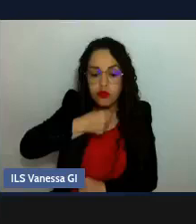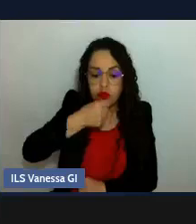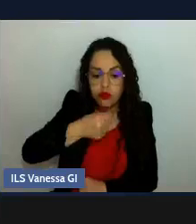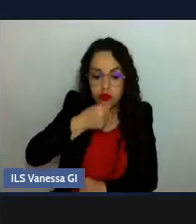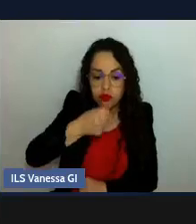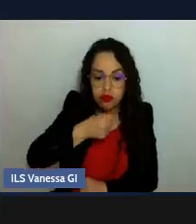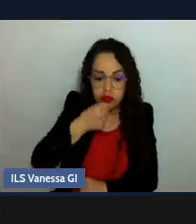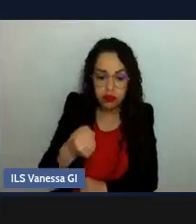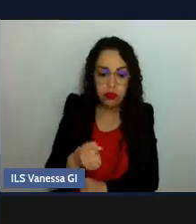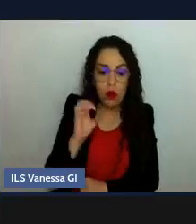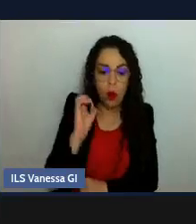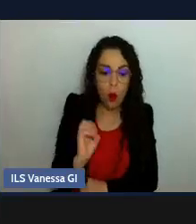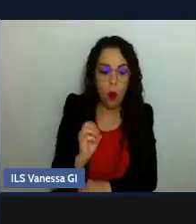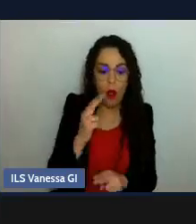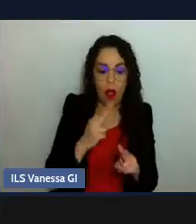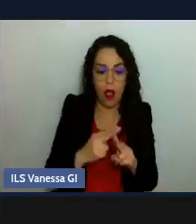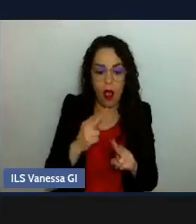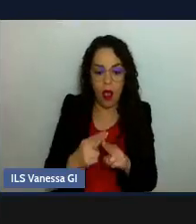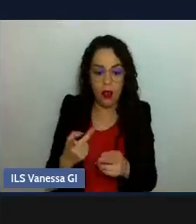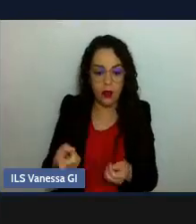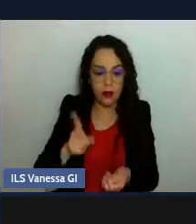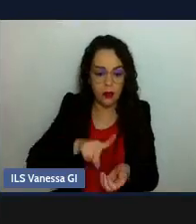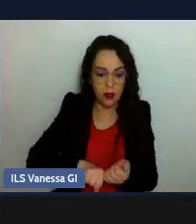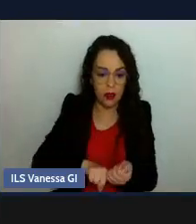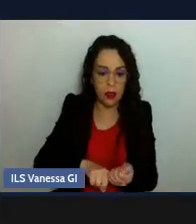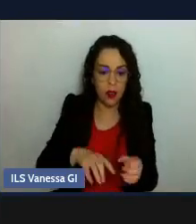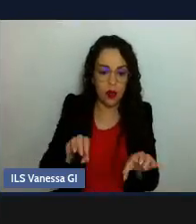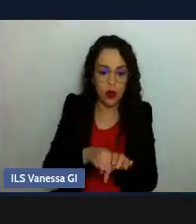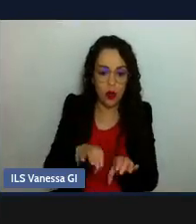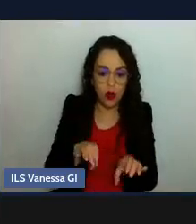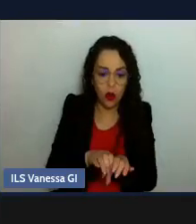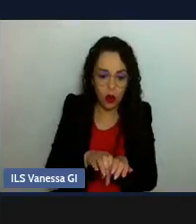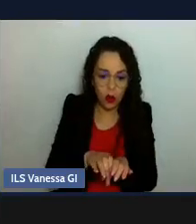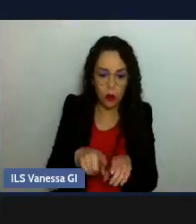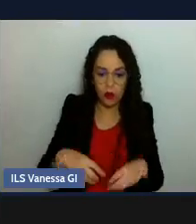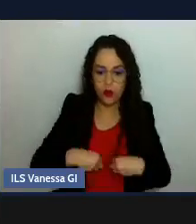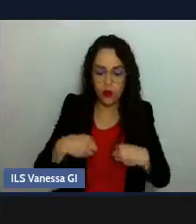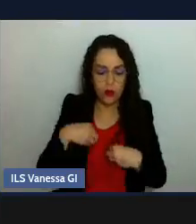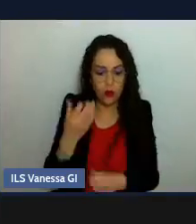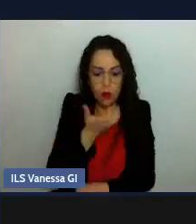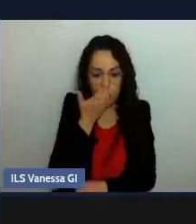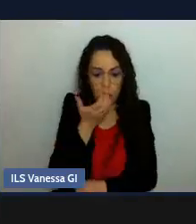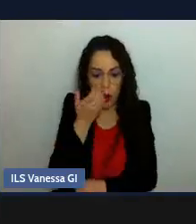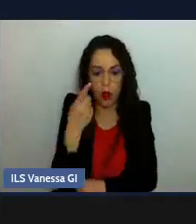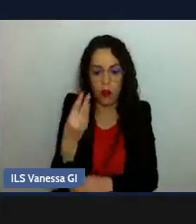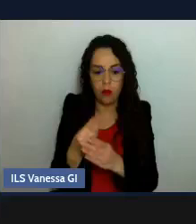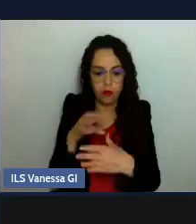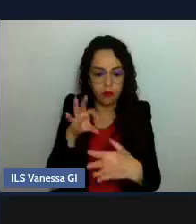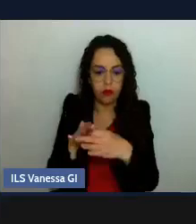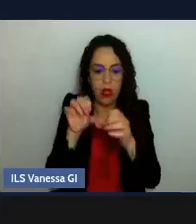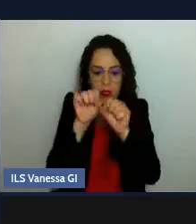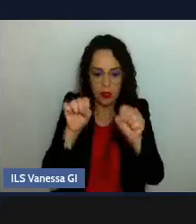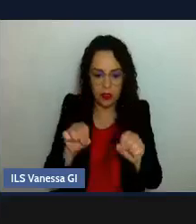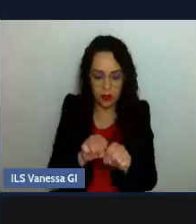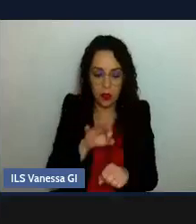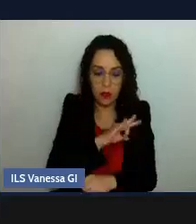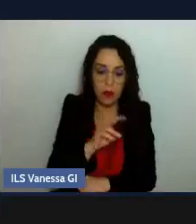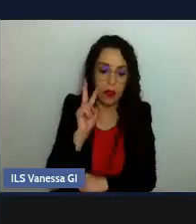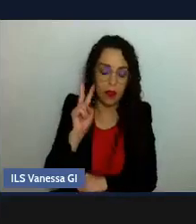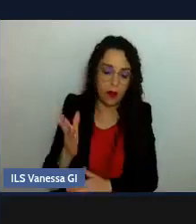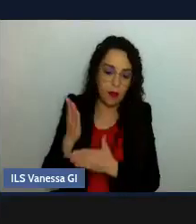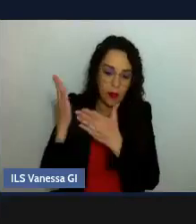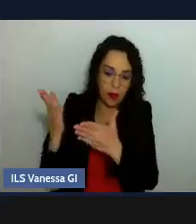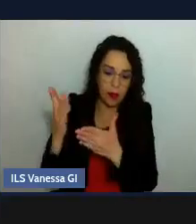y sistemas que influyen sobre las condiciones de la vida cotidiana. Como vemos, esta esfera tenemos, en la esfera